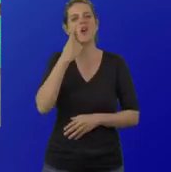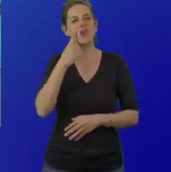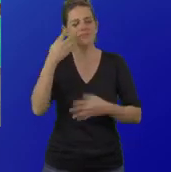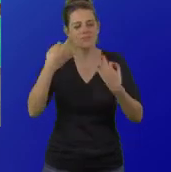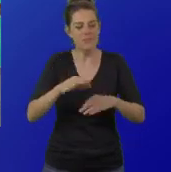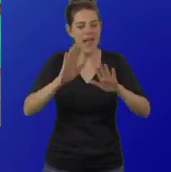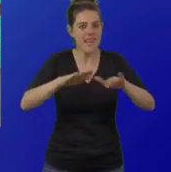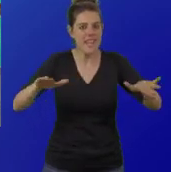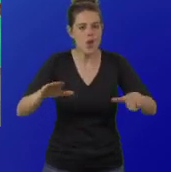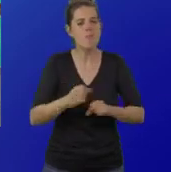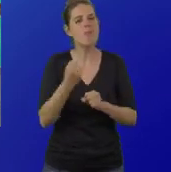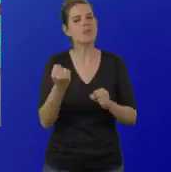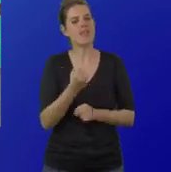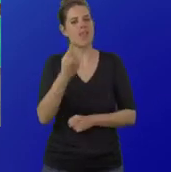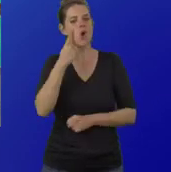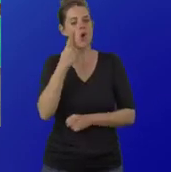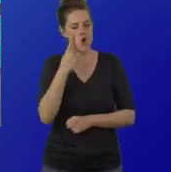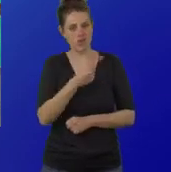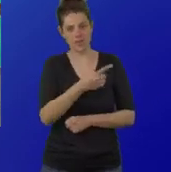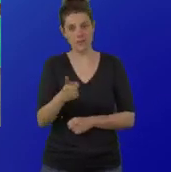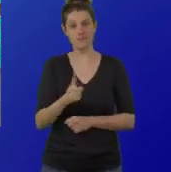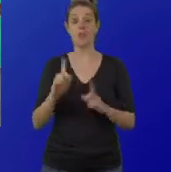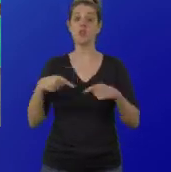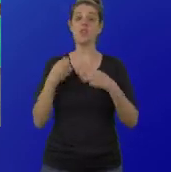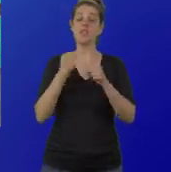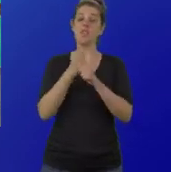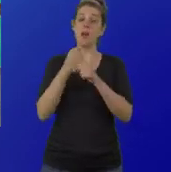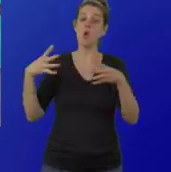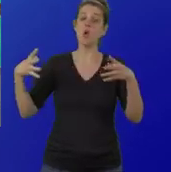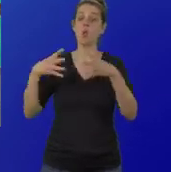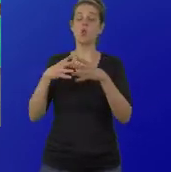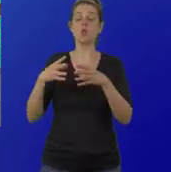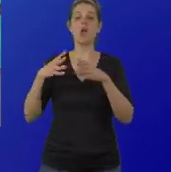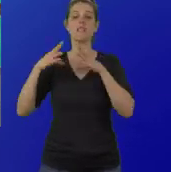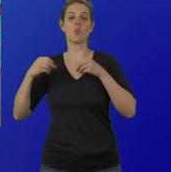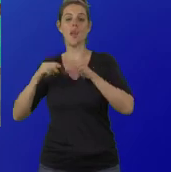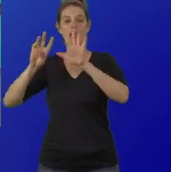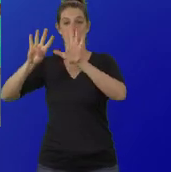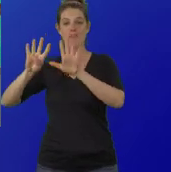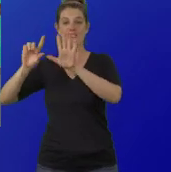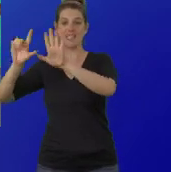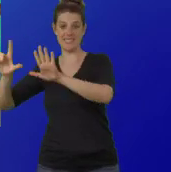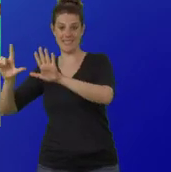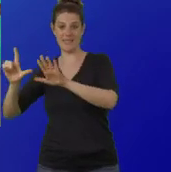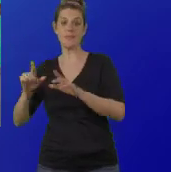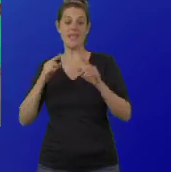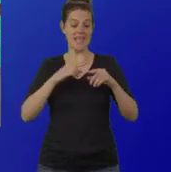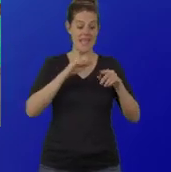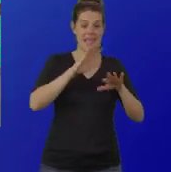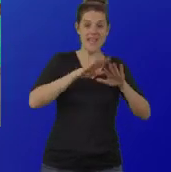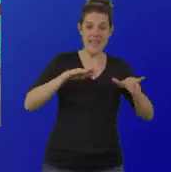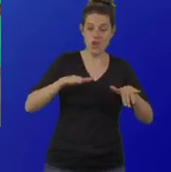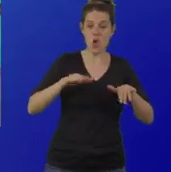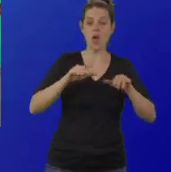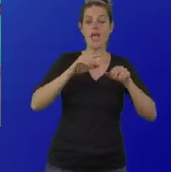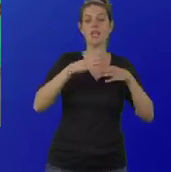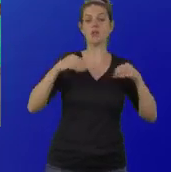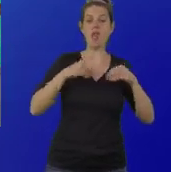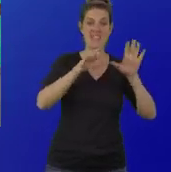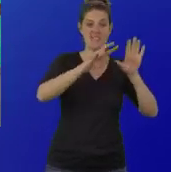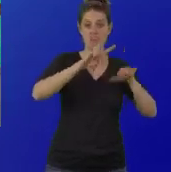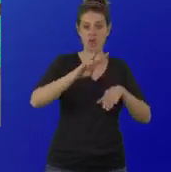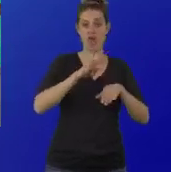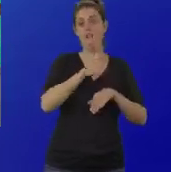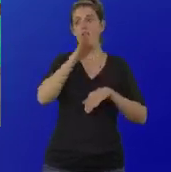que conocer al niño. Nosotros trabajamos en conjunto con la Escuela 97 y el niño de la Escuela 72 va a la Escuela 97